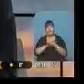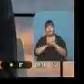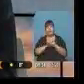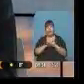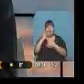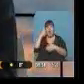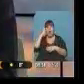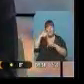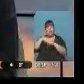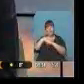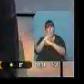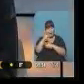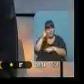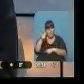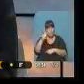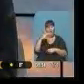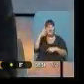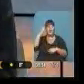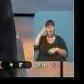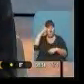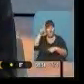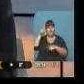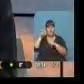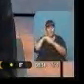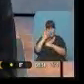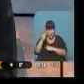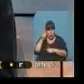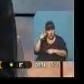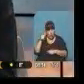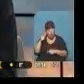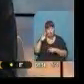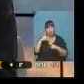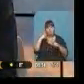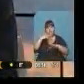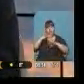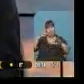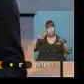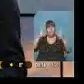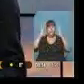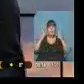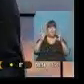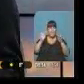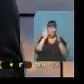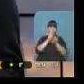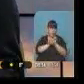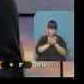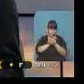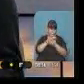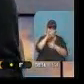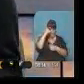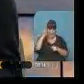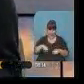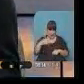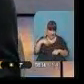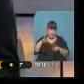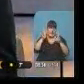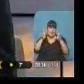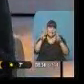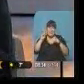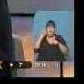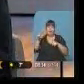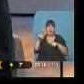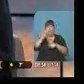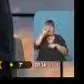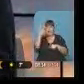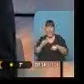parlasur porque en el parlamento del mercosur así repercute en todos los temas que tienen que ver con lo nacional todos los temas que tienen que ver con